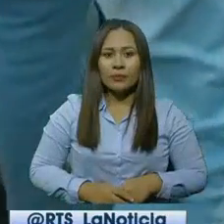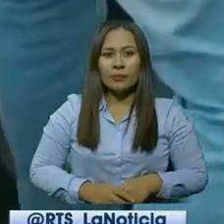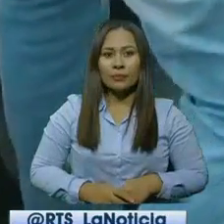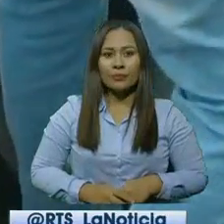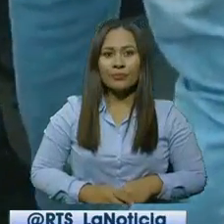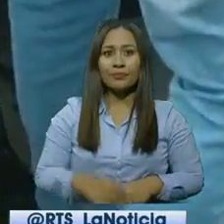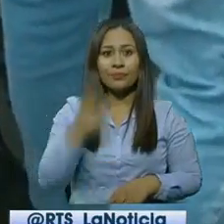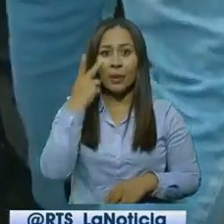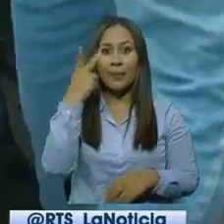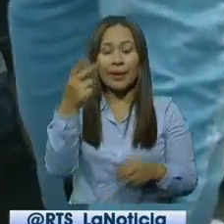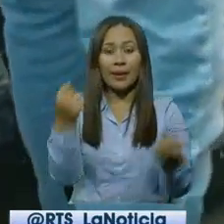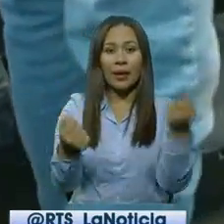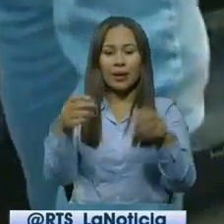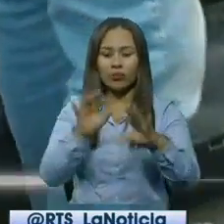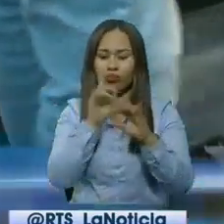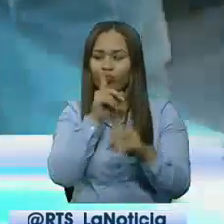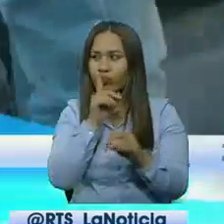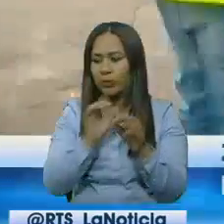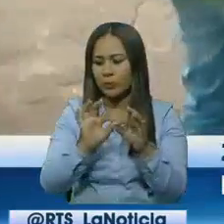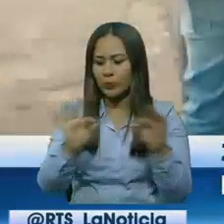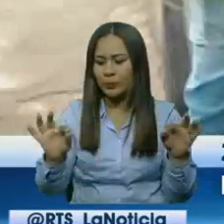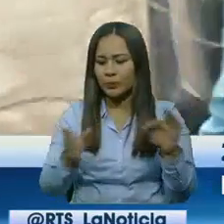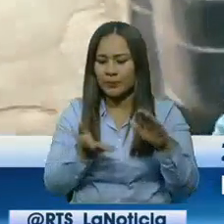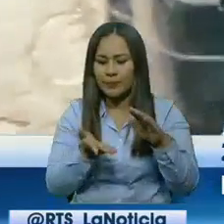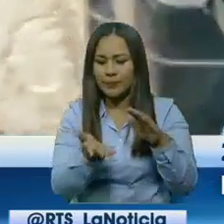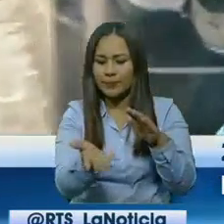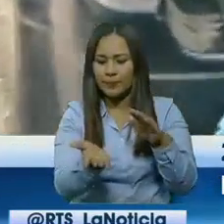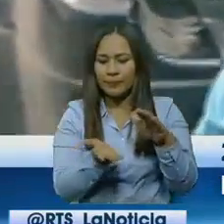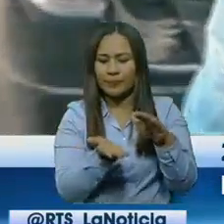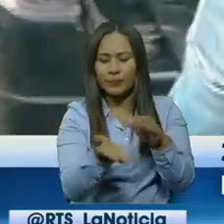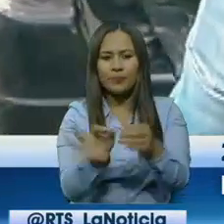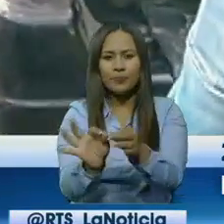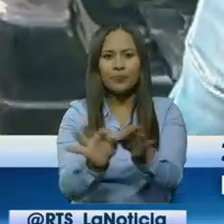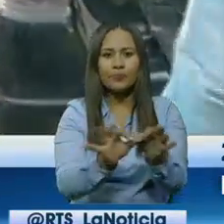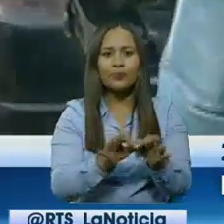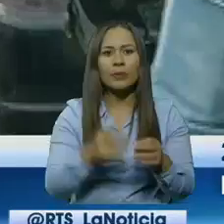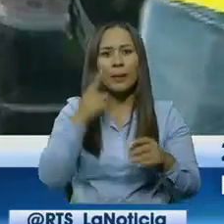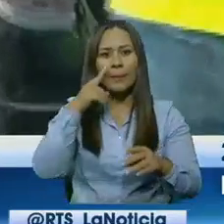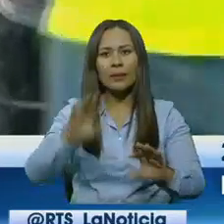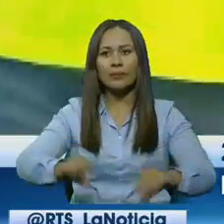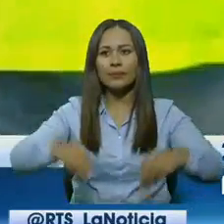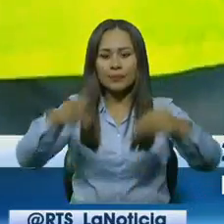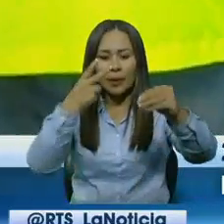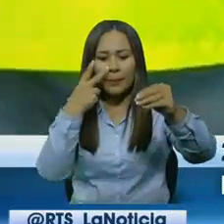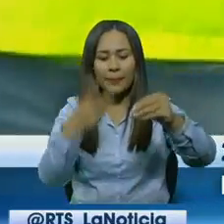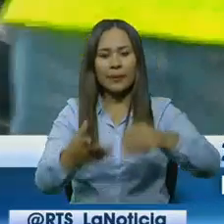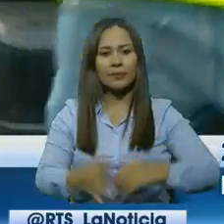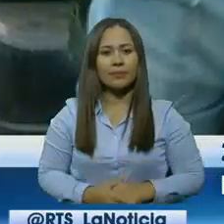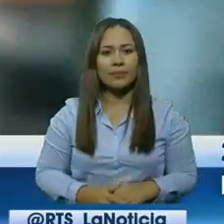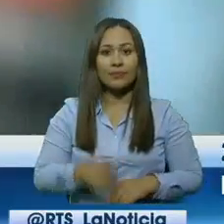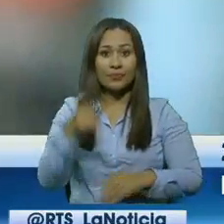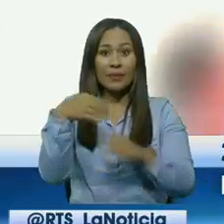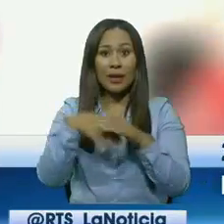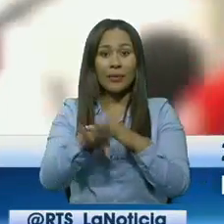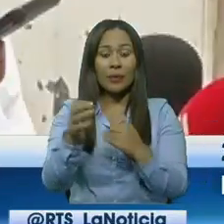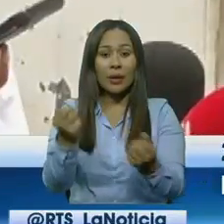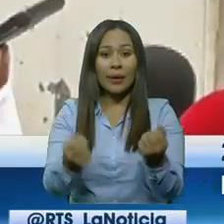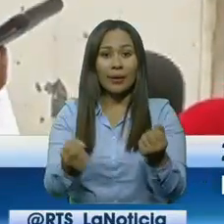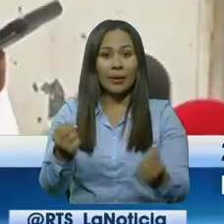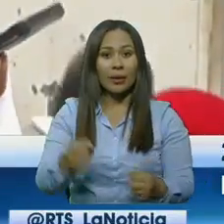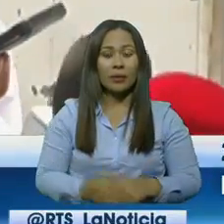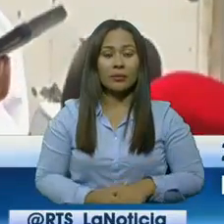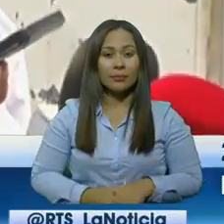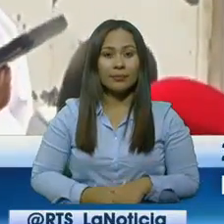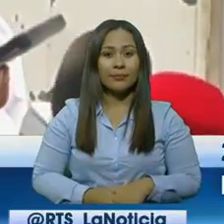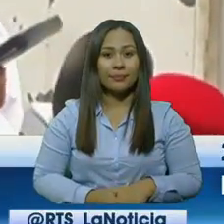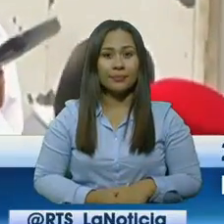La estructura del vehículo fue alterada para poder ingresar la sustancia sin levantar sospechas. En el interior del vehículo, especialmente